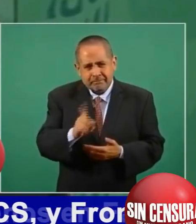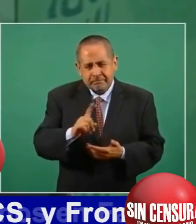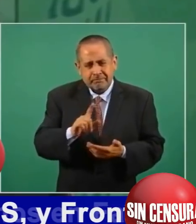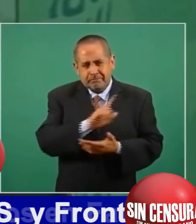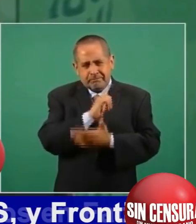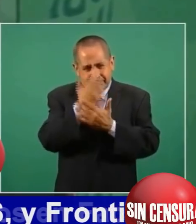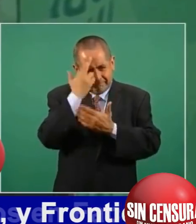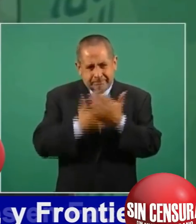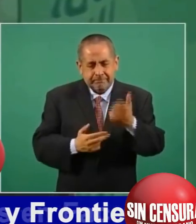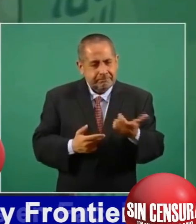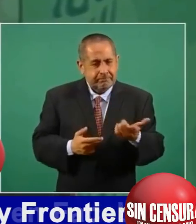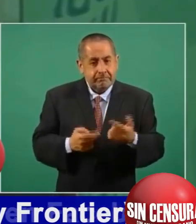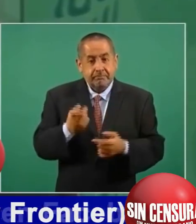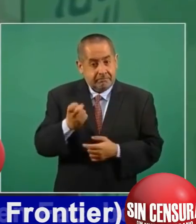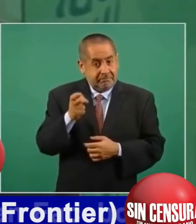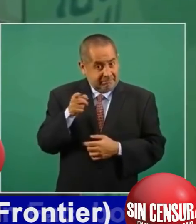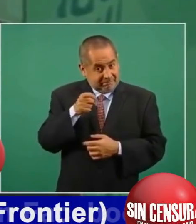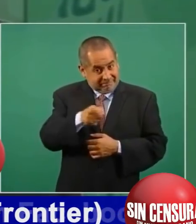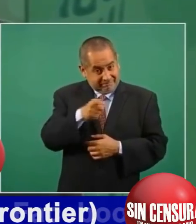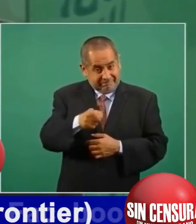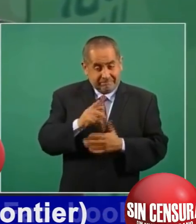que perjudica